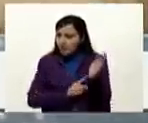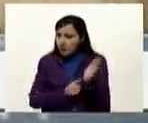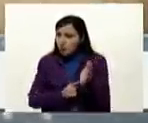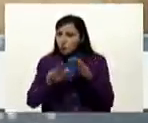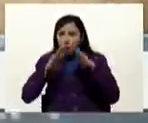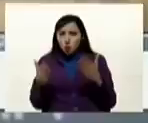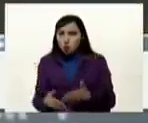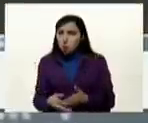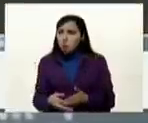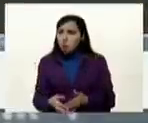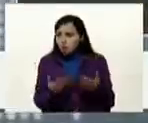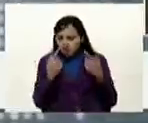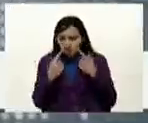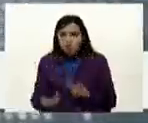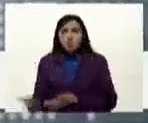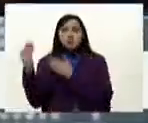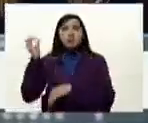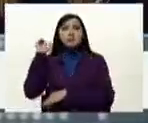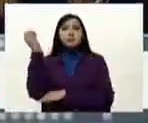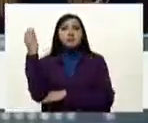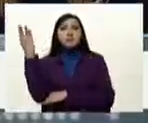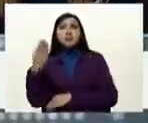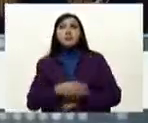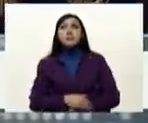mundo. Adelante, Nahum.